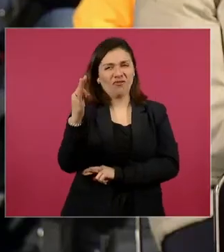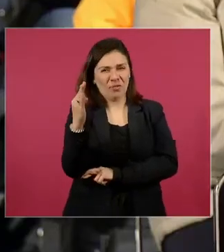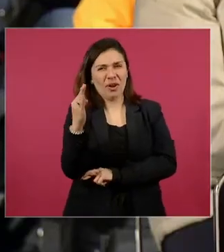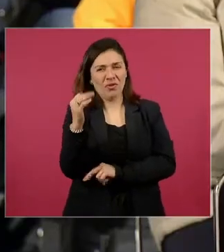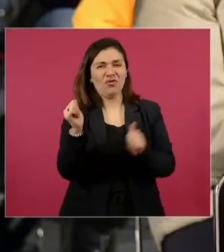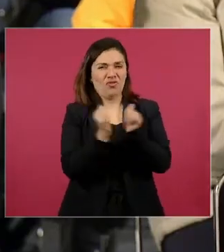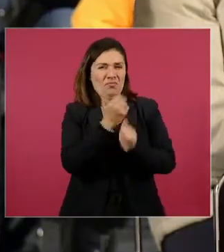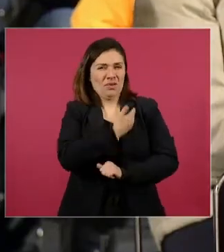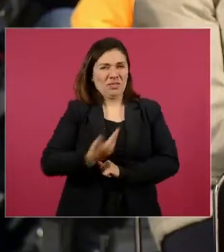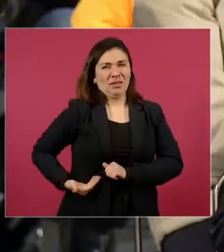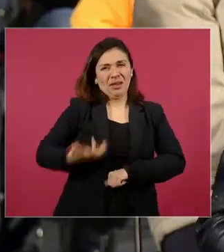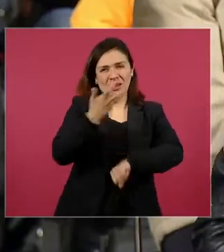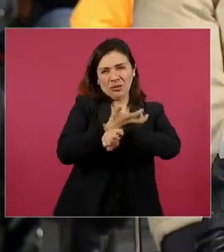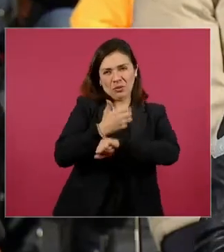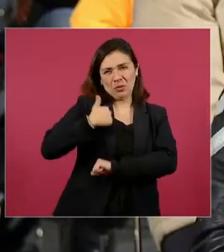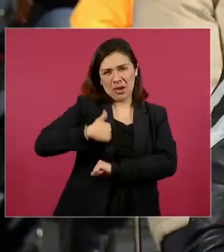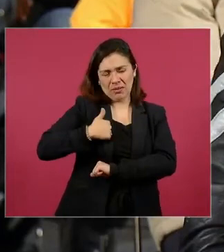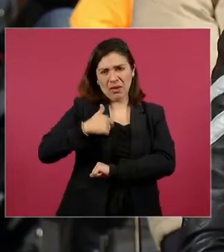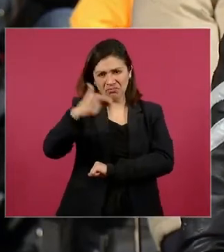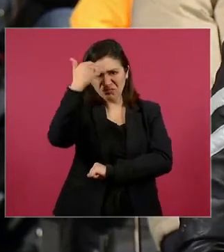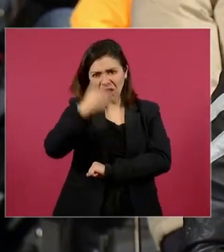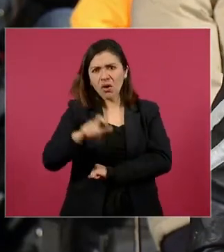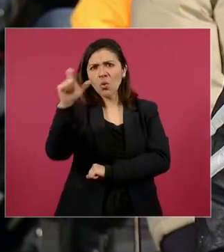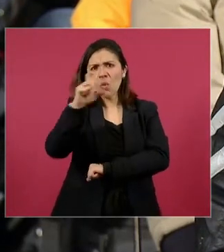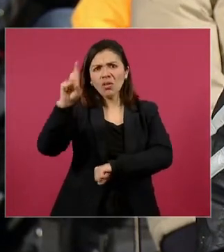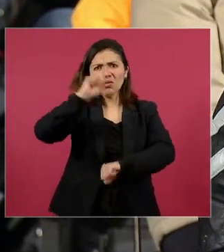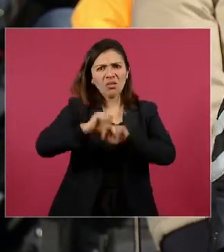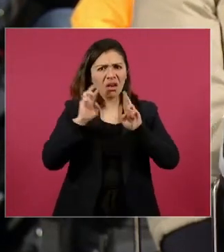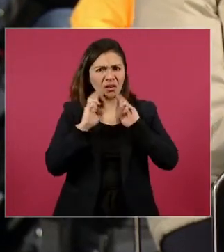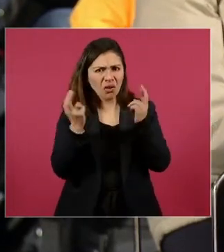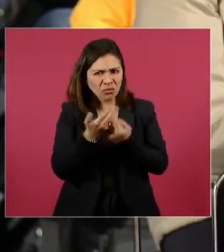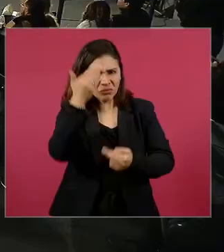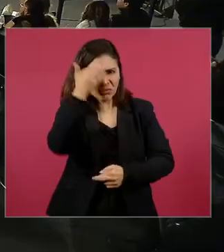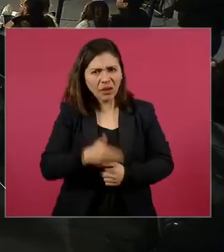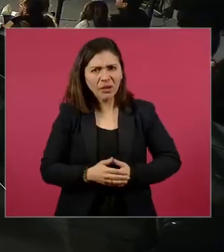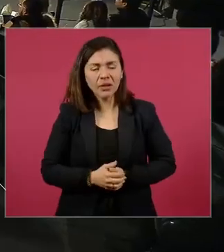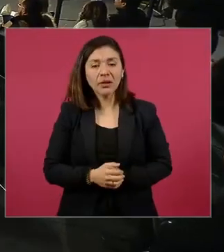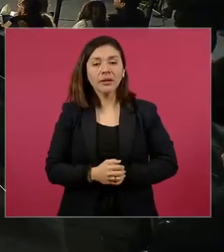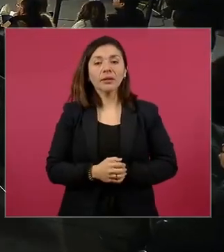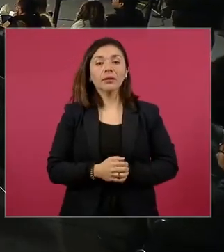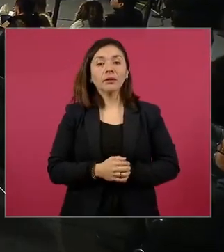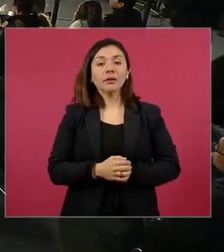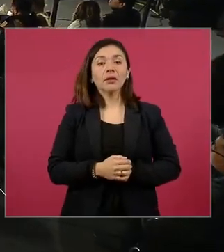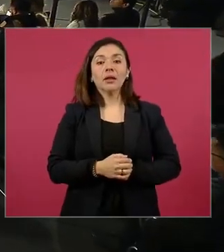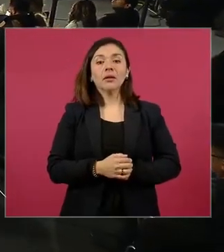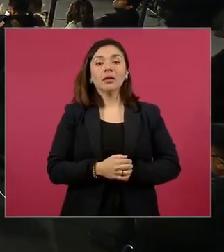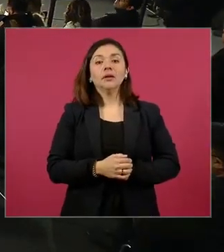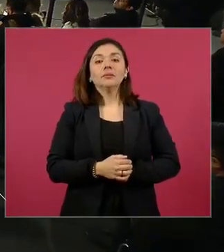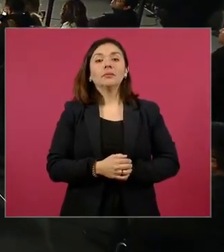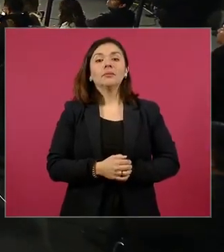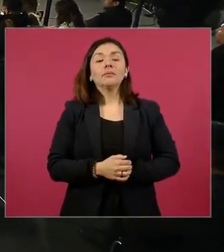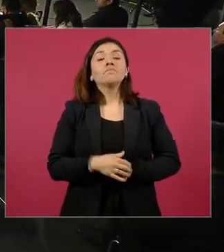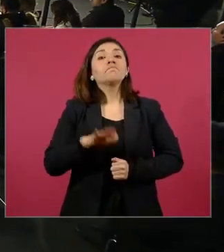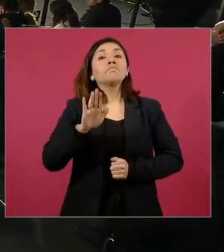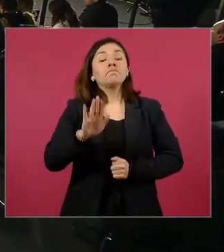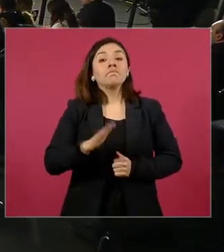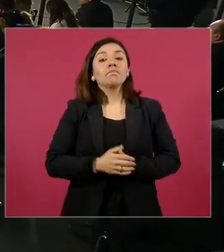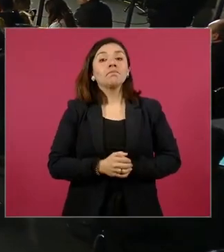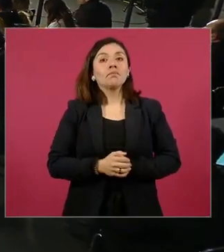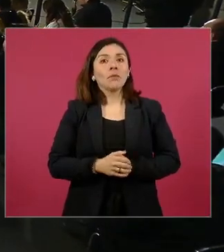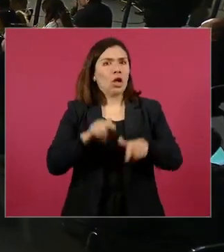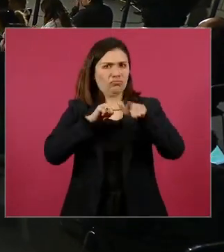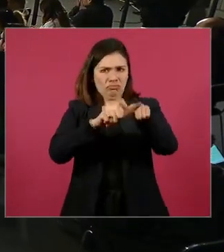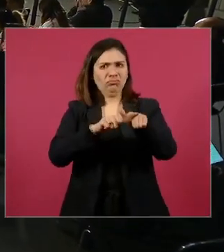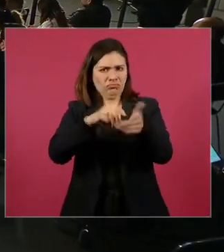¿tiene mayor información al respecto sobre cuándo se va a llevar a cabo? Vamos a tener… ¿Sigue